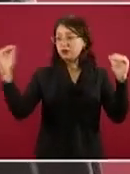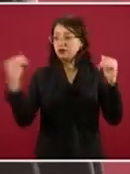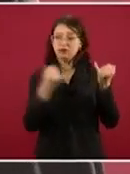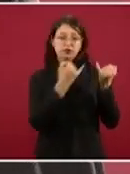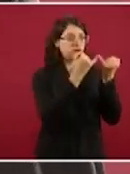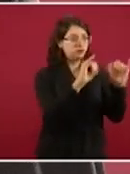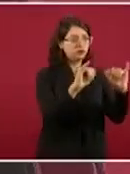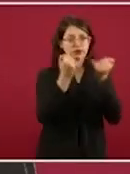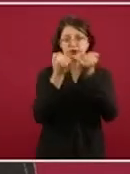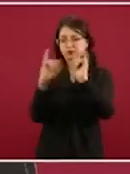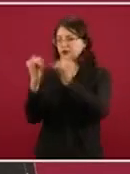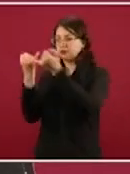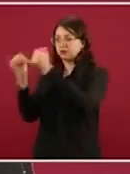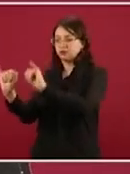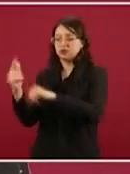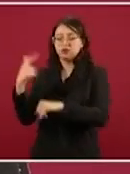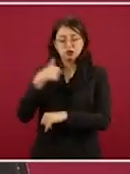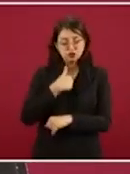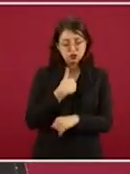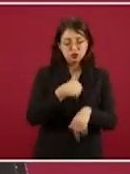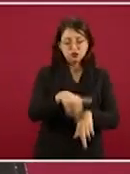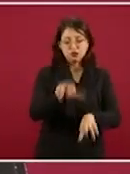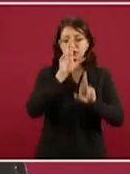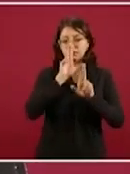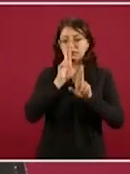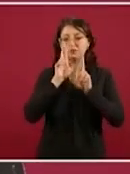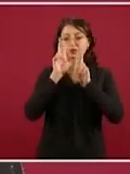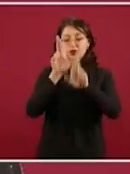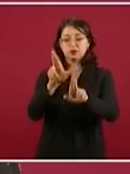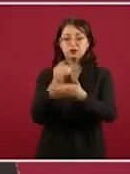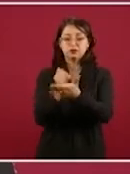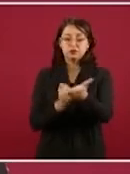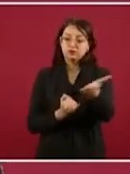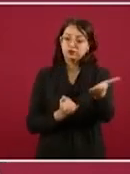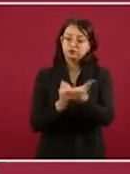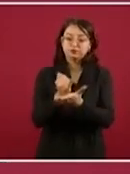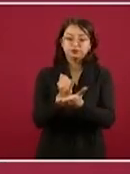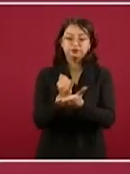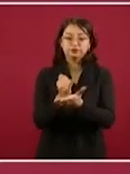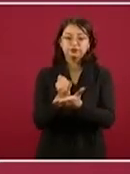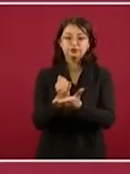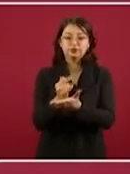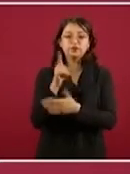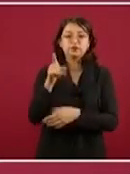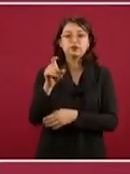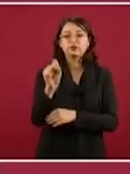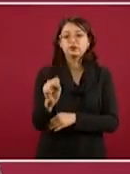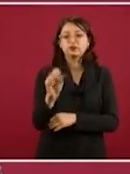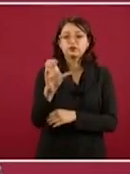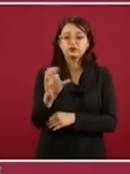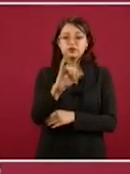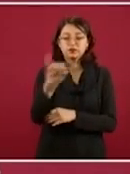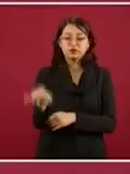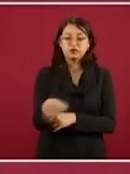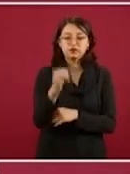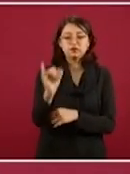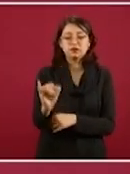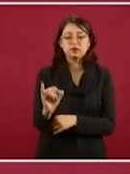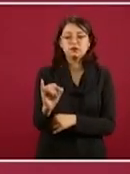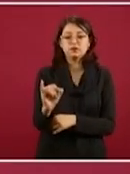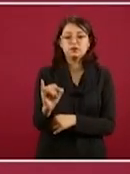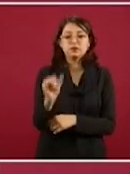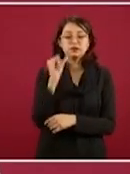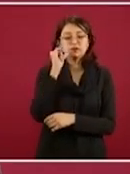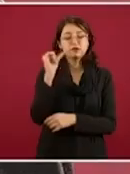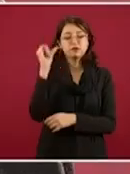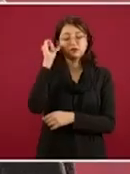quiero decir que respetamos la decisión que tomó la Suprema Corte de Justicia el